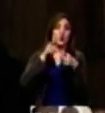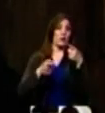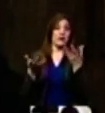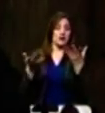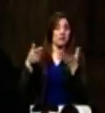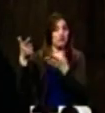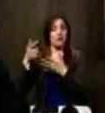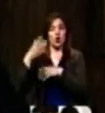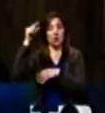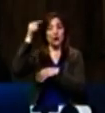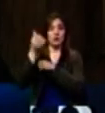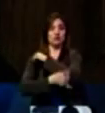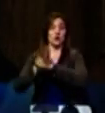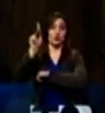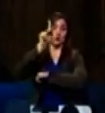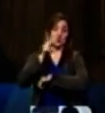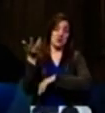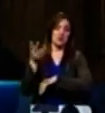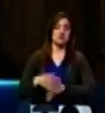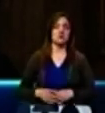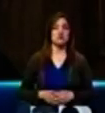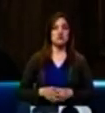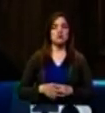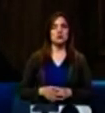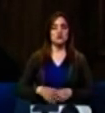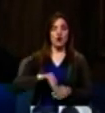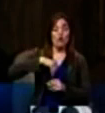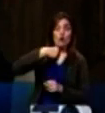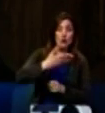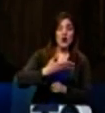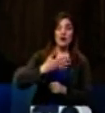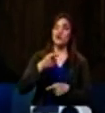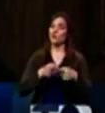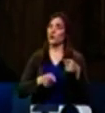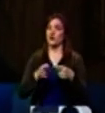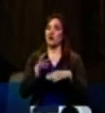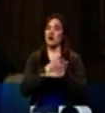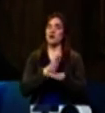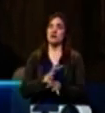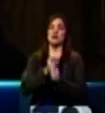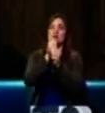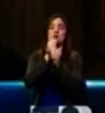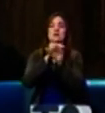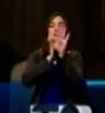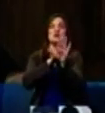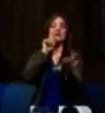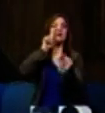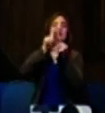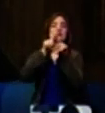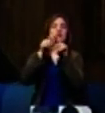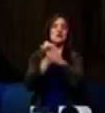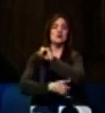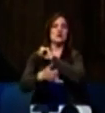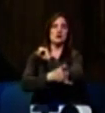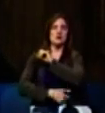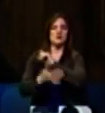del asilado de la embajada podría concretarse sin las seguridades necesarias y sin el acuerdo previo con